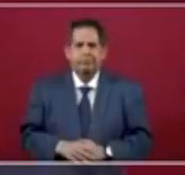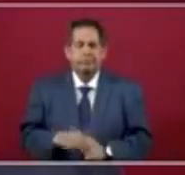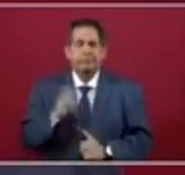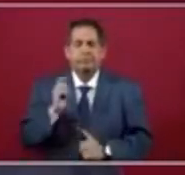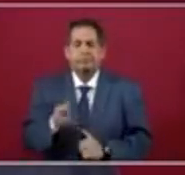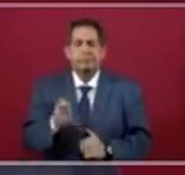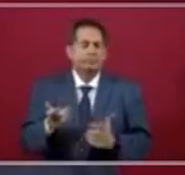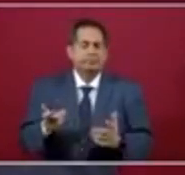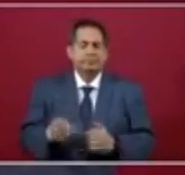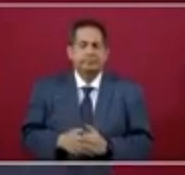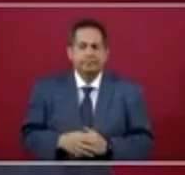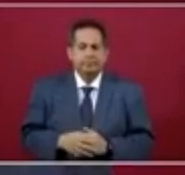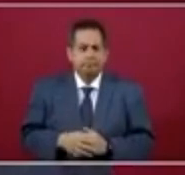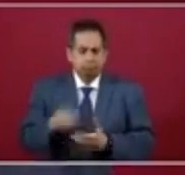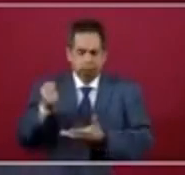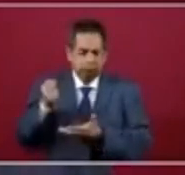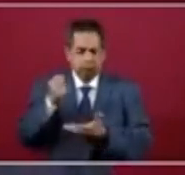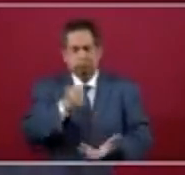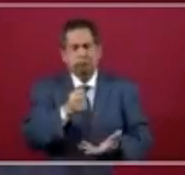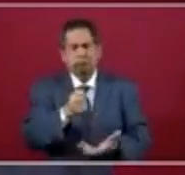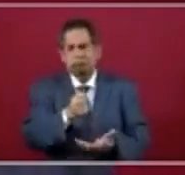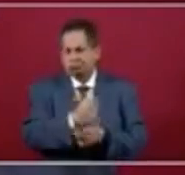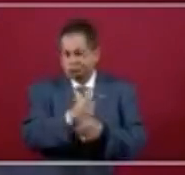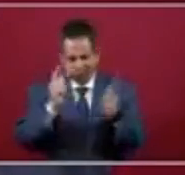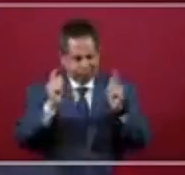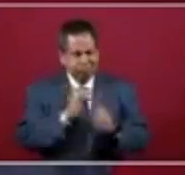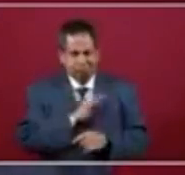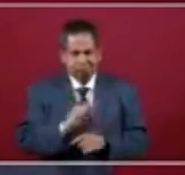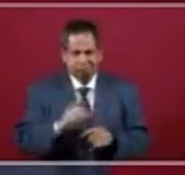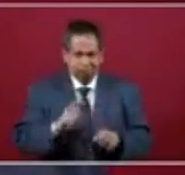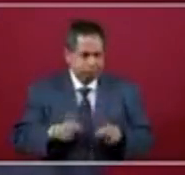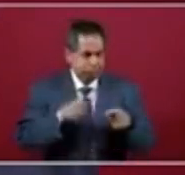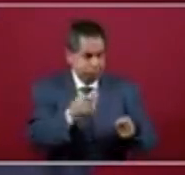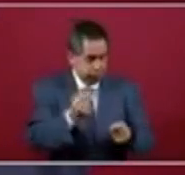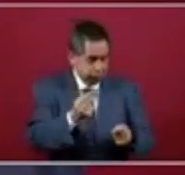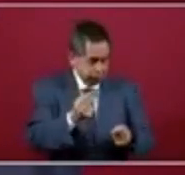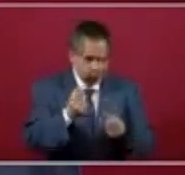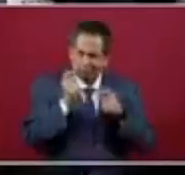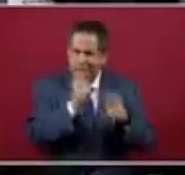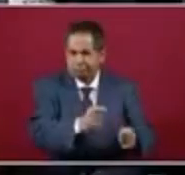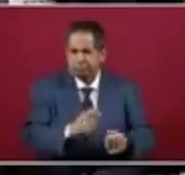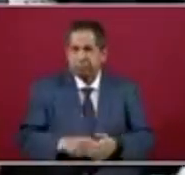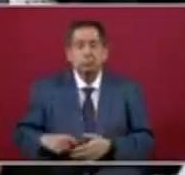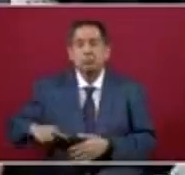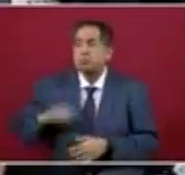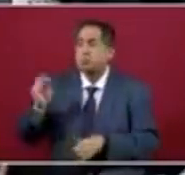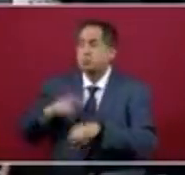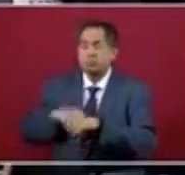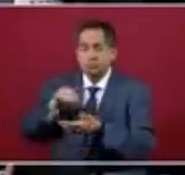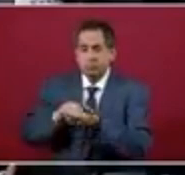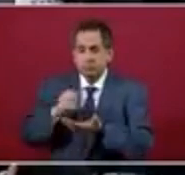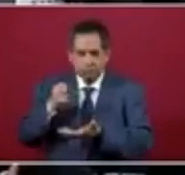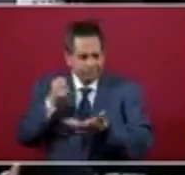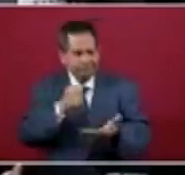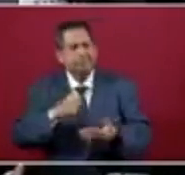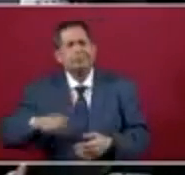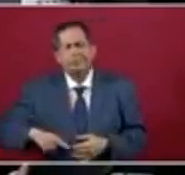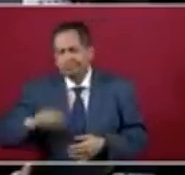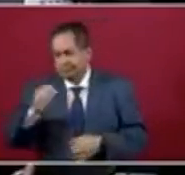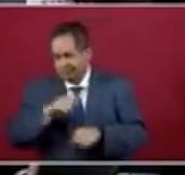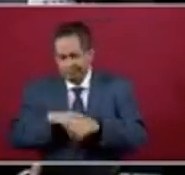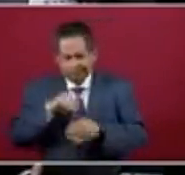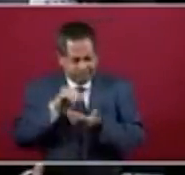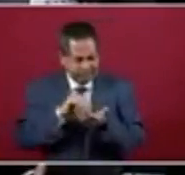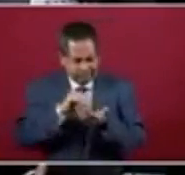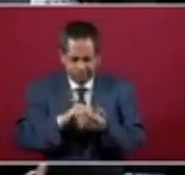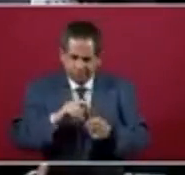sobre los recursos que se requieran. ¿El gobierno federal seguirá entregando? El gobierno federal va a